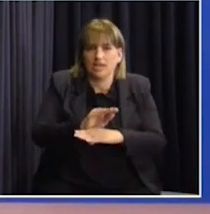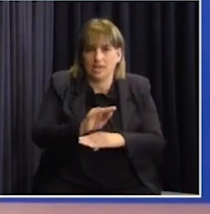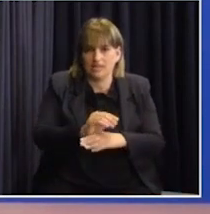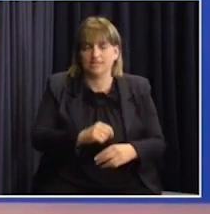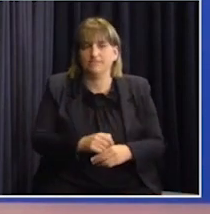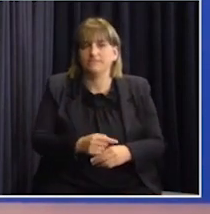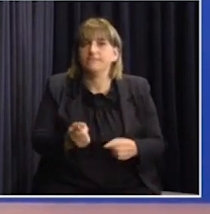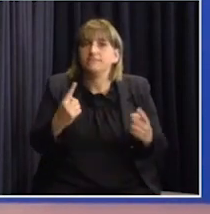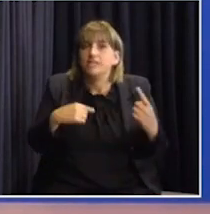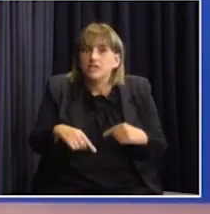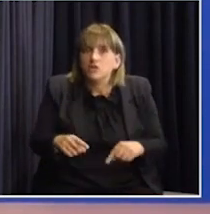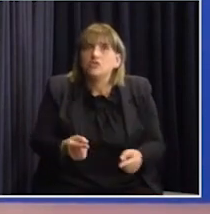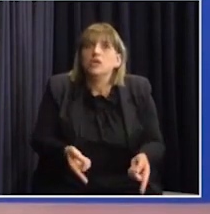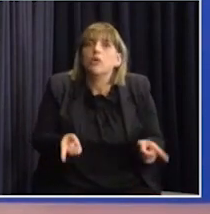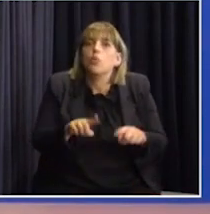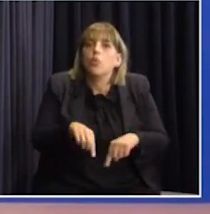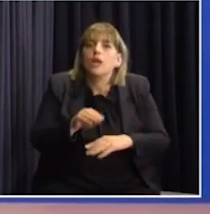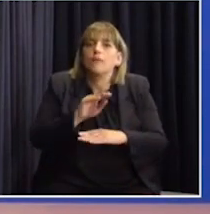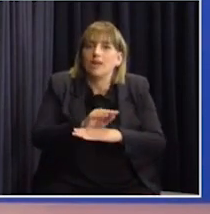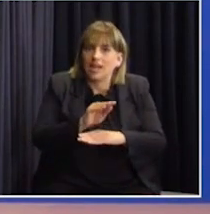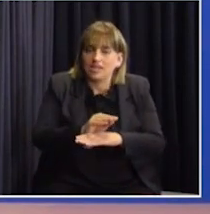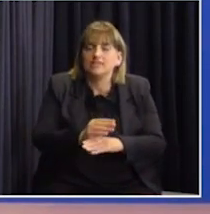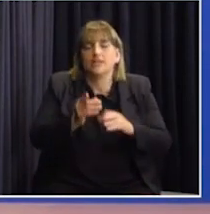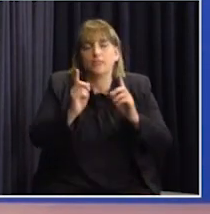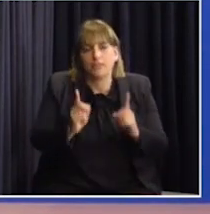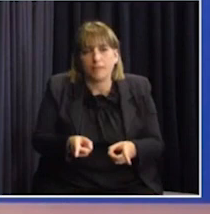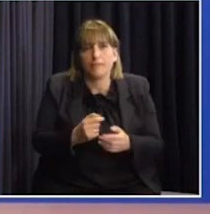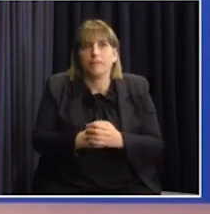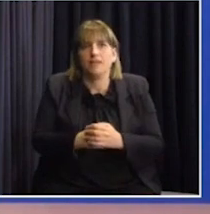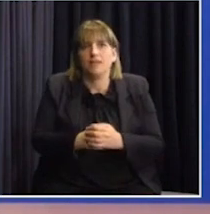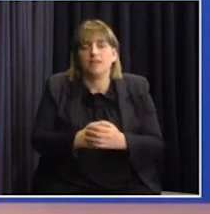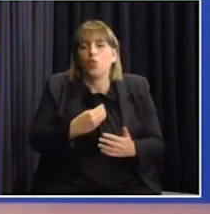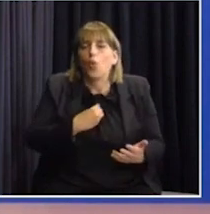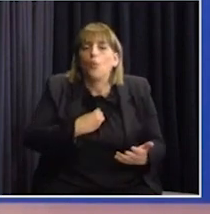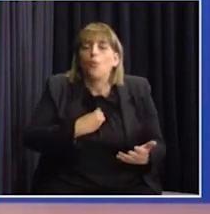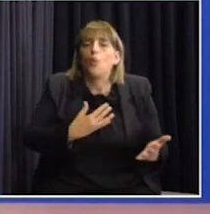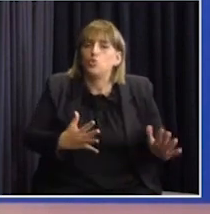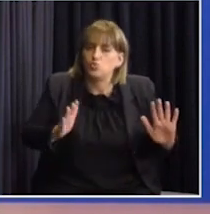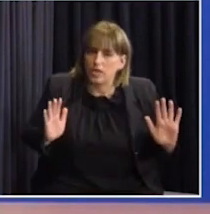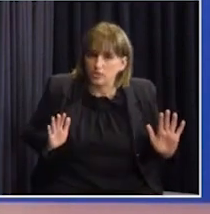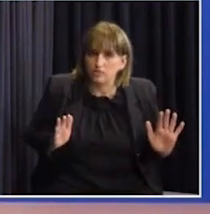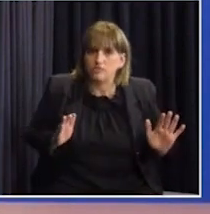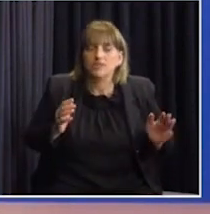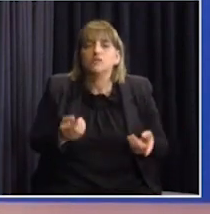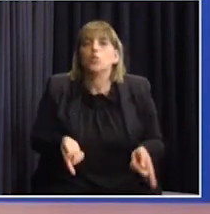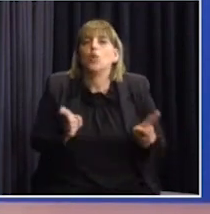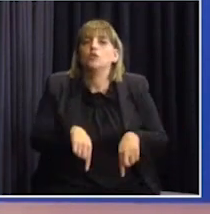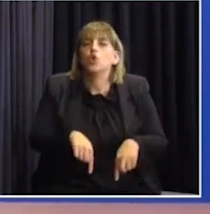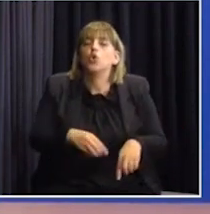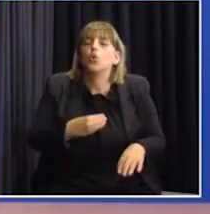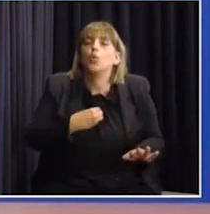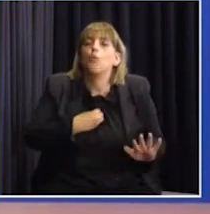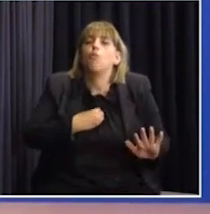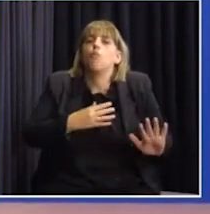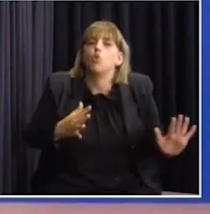habilitación reside también lo voluntario es un retorno voluntario a